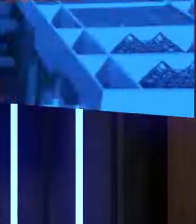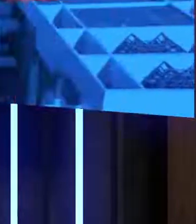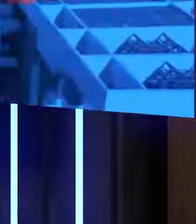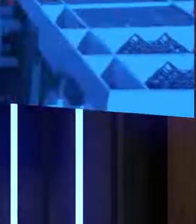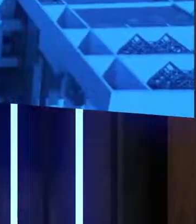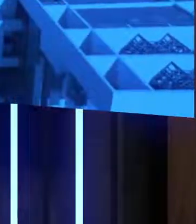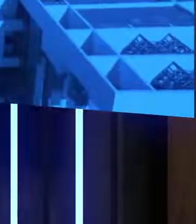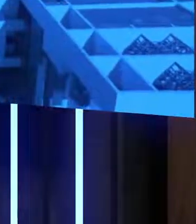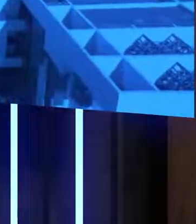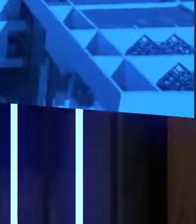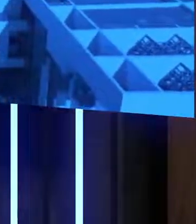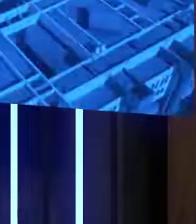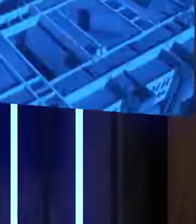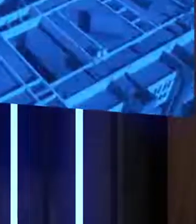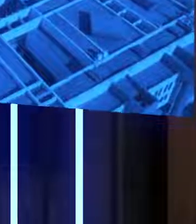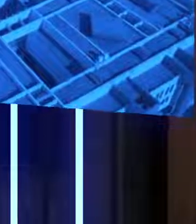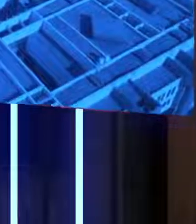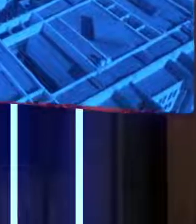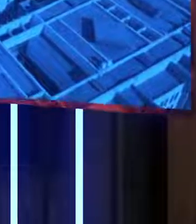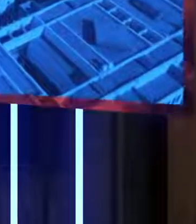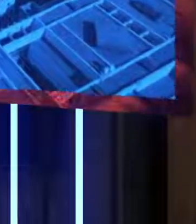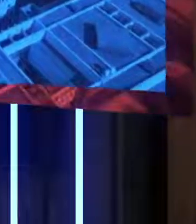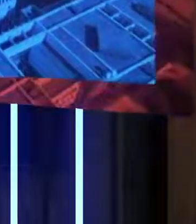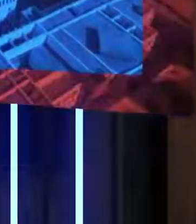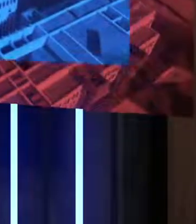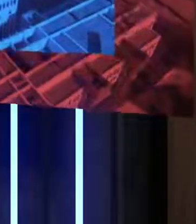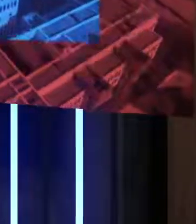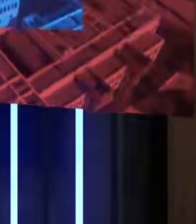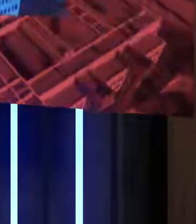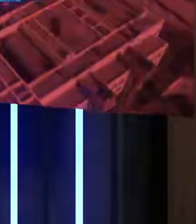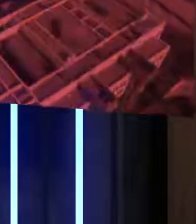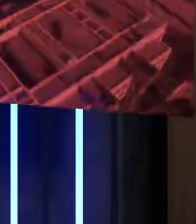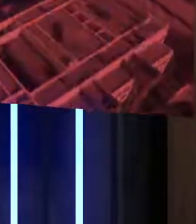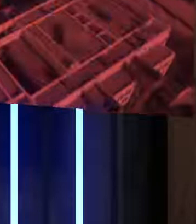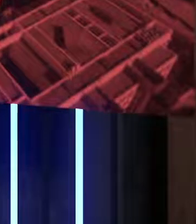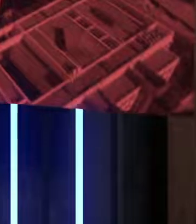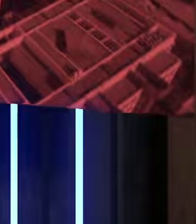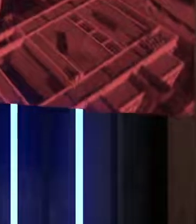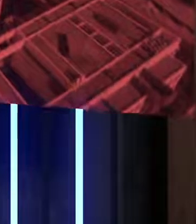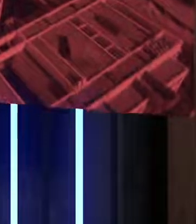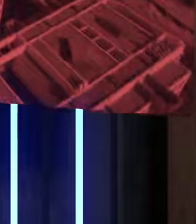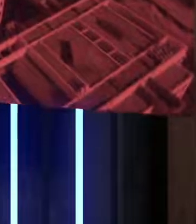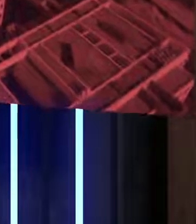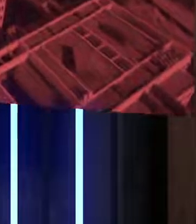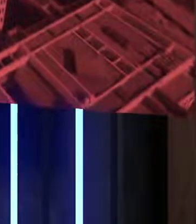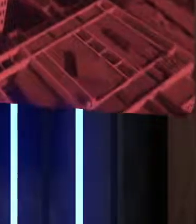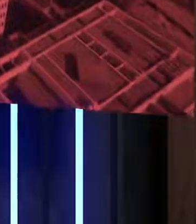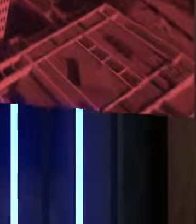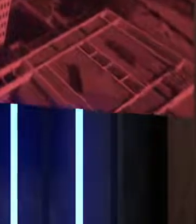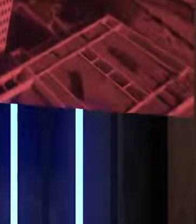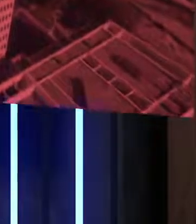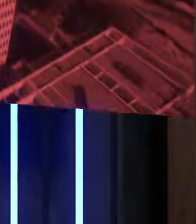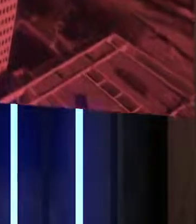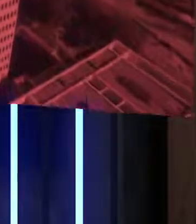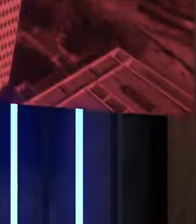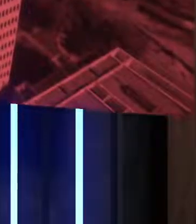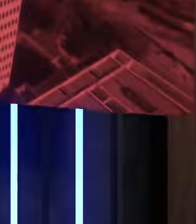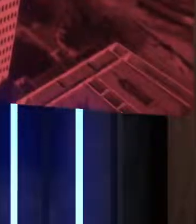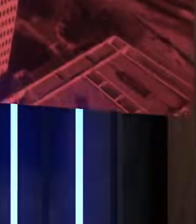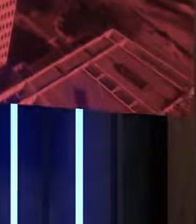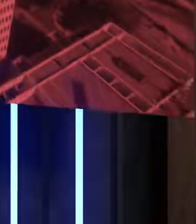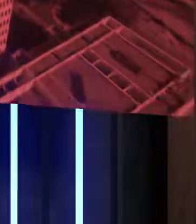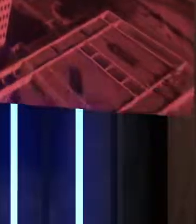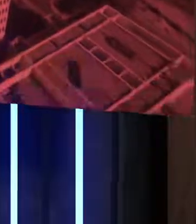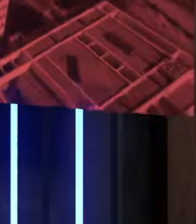hasta febrero de 2020 para las MIPYMES afectadas, empresas con facturación de hasta 100.000 UF con caídas